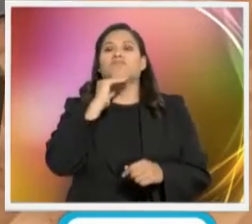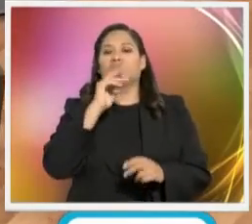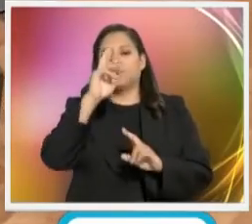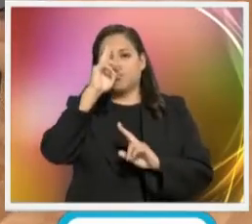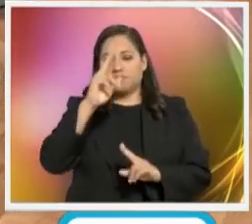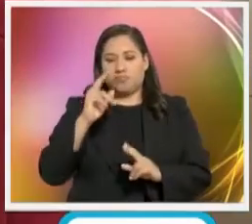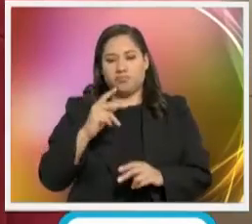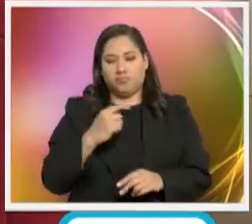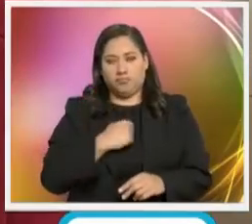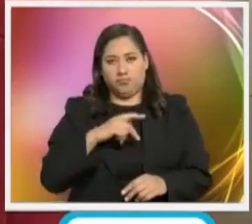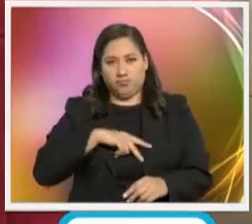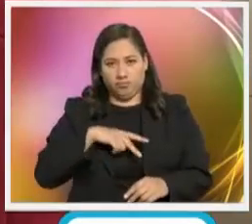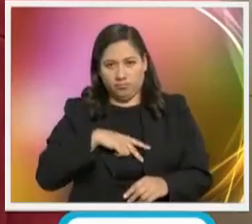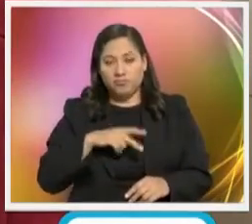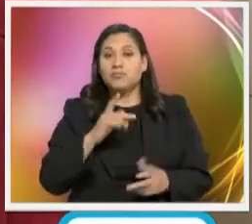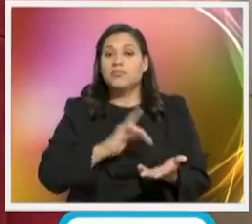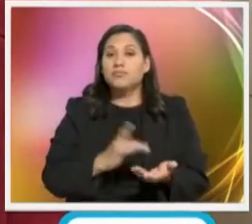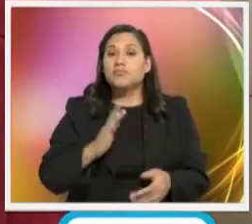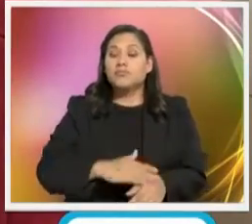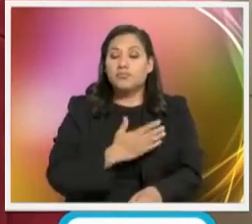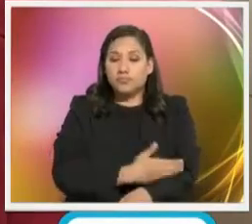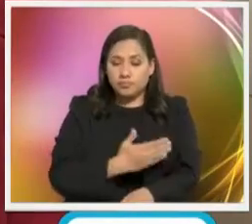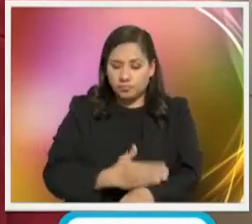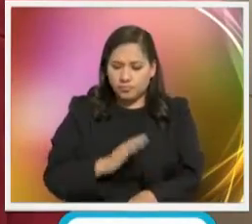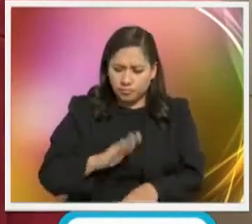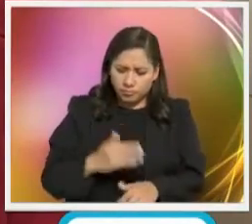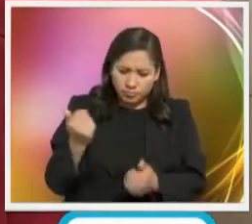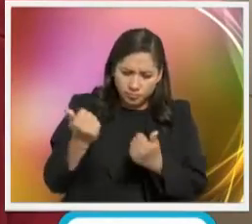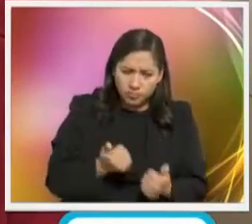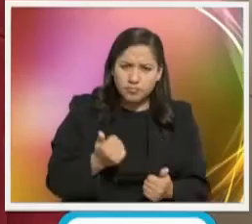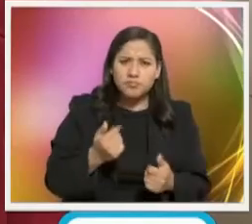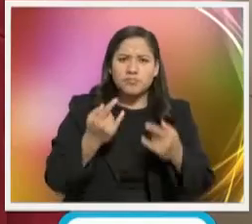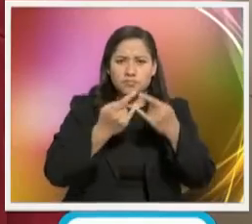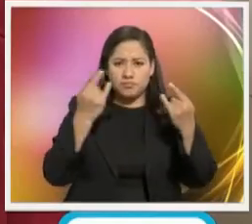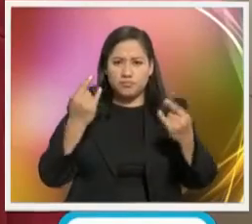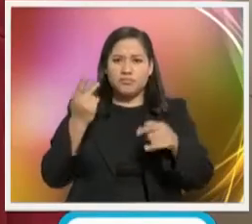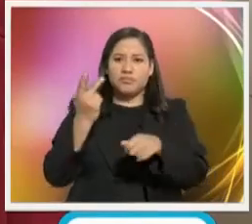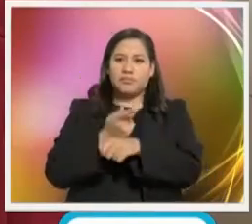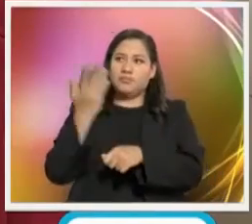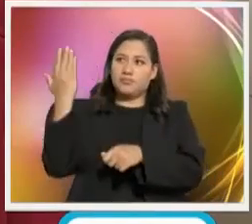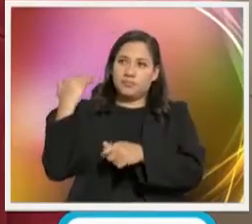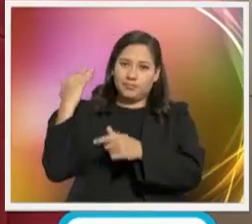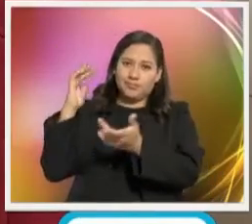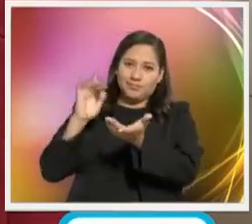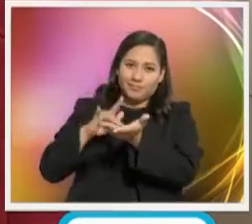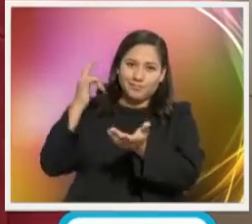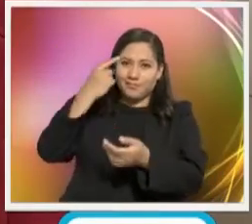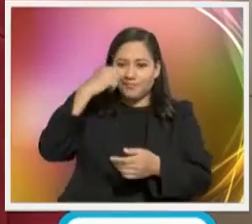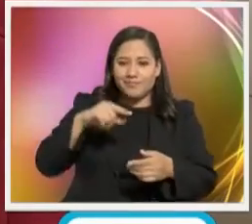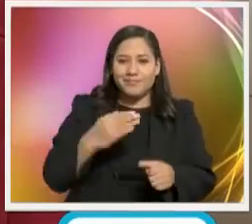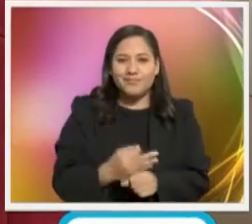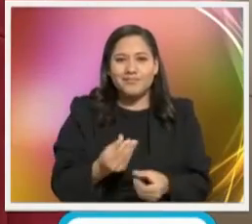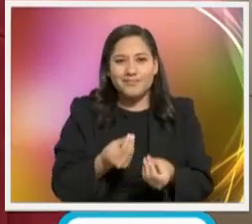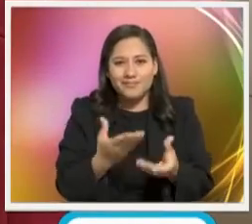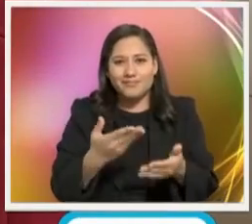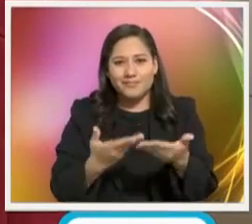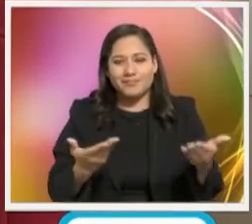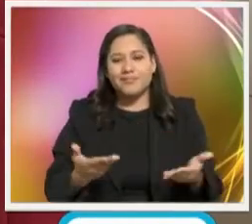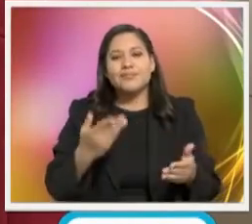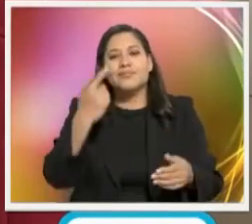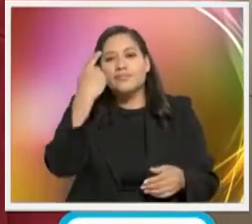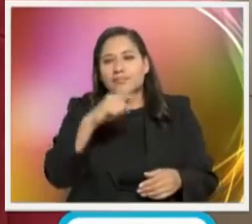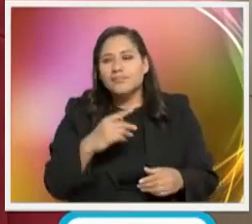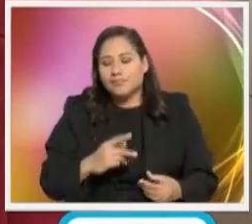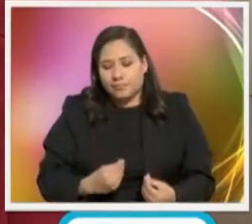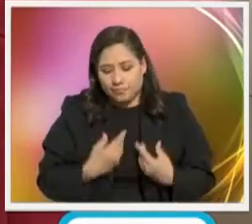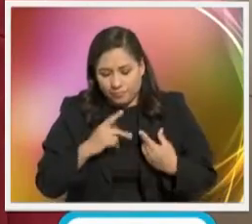es, está. la dignidad. Gracias, Exacto, Ángel, por Gabriela. acompañarnos, por traernos una parte del pasado al presente para, pues, disfrutar un poco más de este tiempo extra que